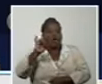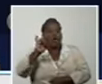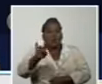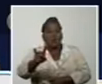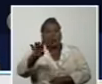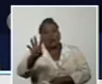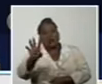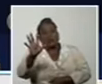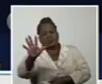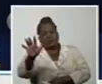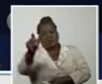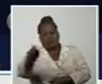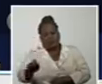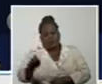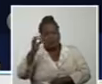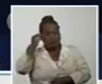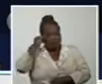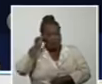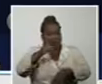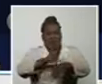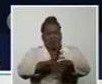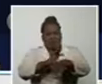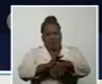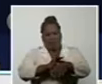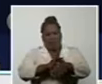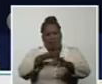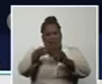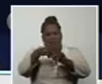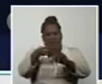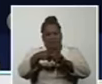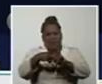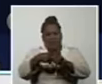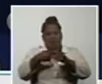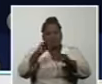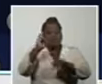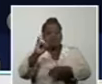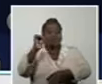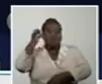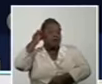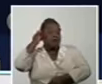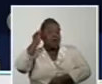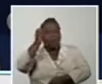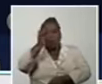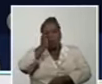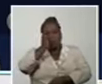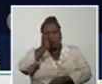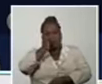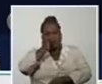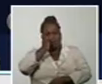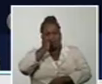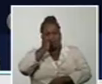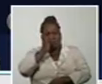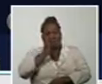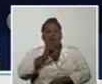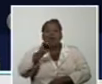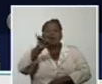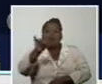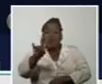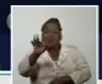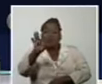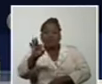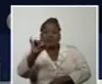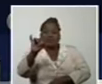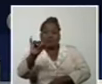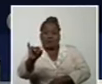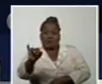945. Y 6 del día de ayer son del sexo masculino, se acumulan 986,